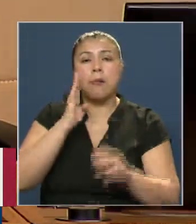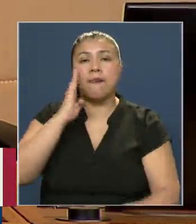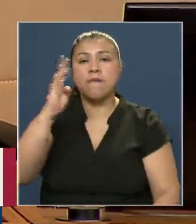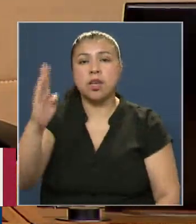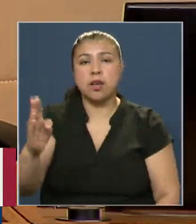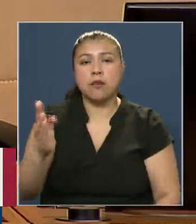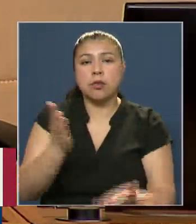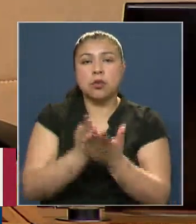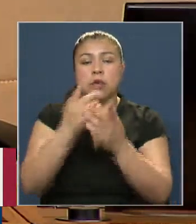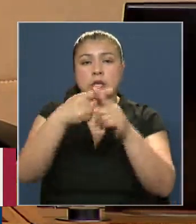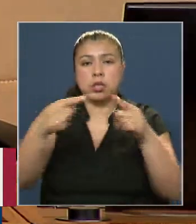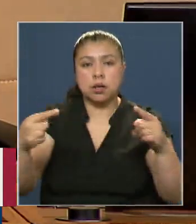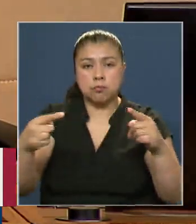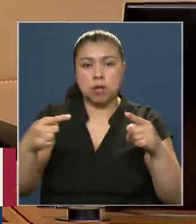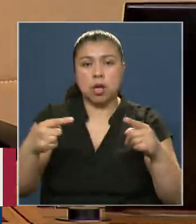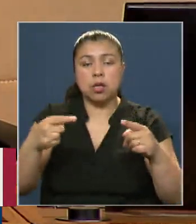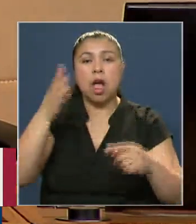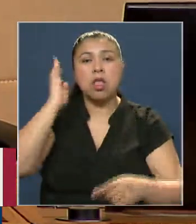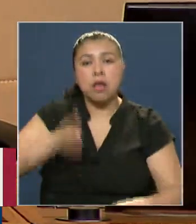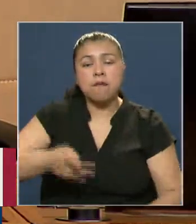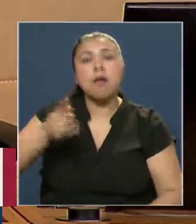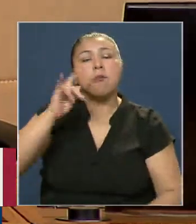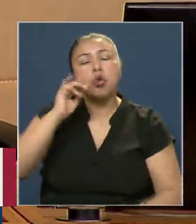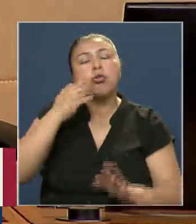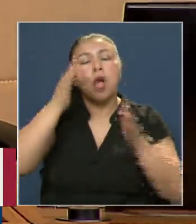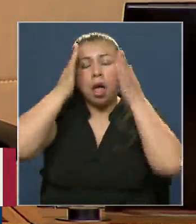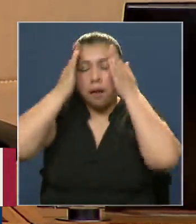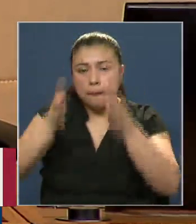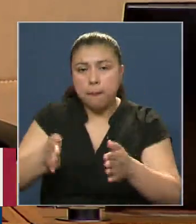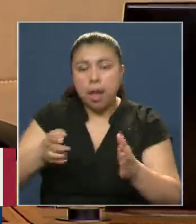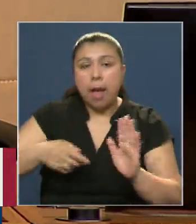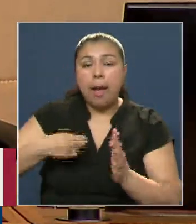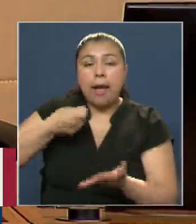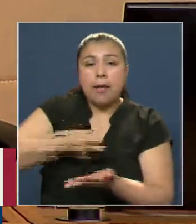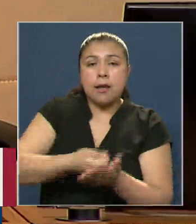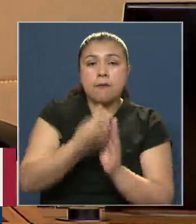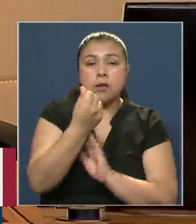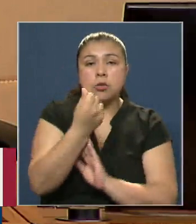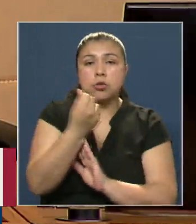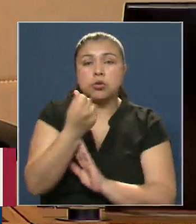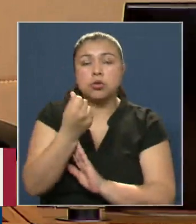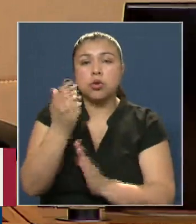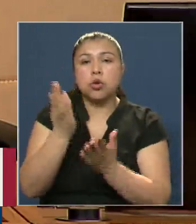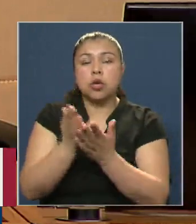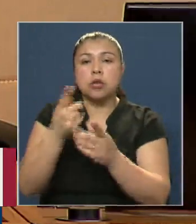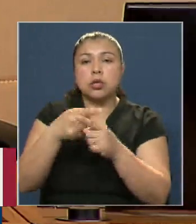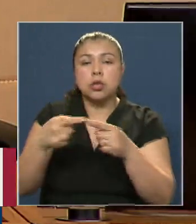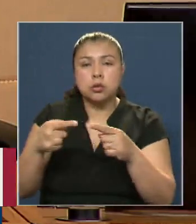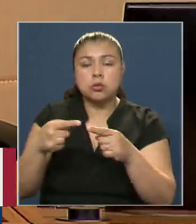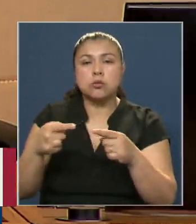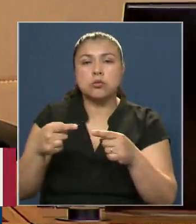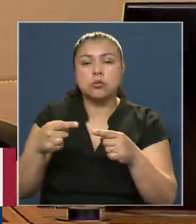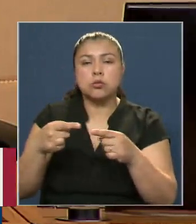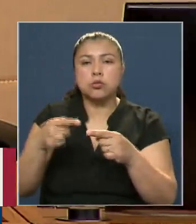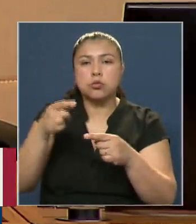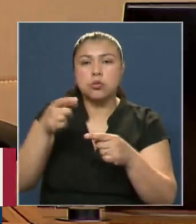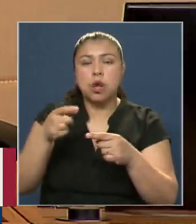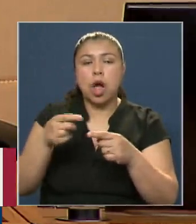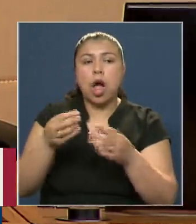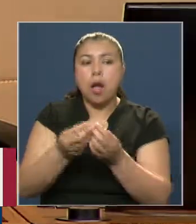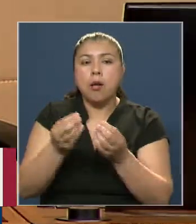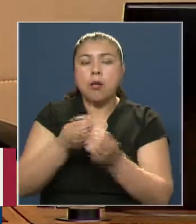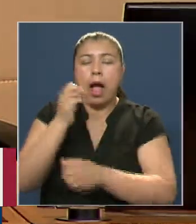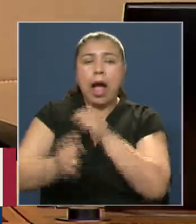beneficio de la clase media. Debemos reconocer que la focalización de la inversión social permitió durante muchas décadas a muchos